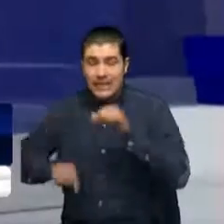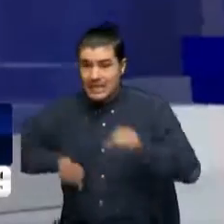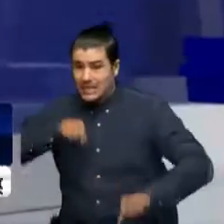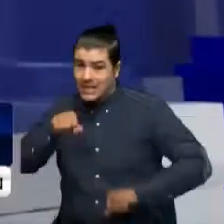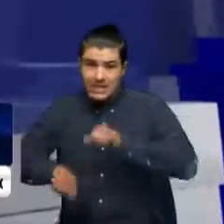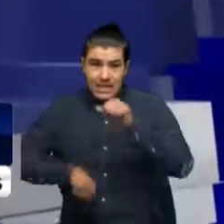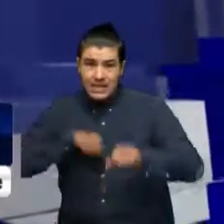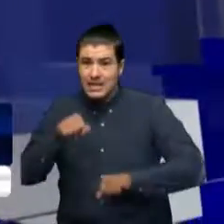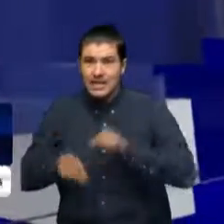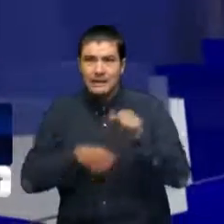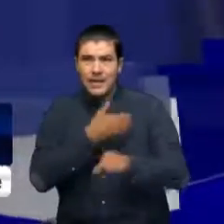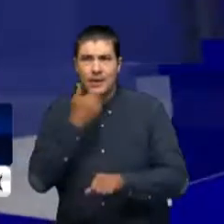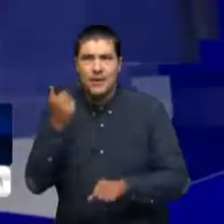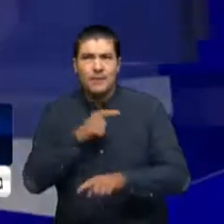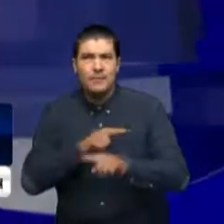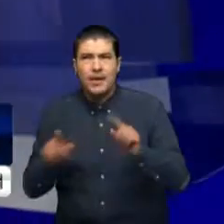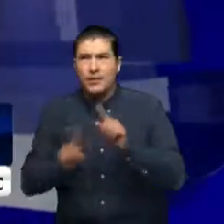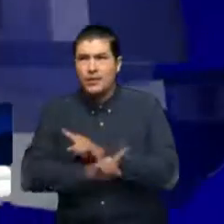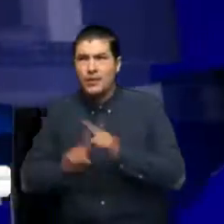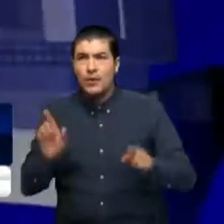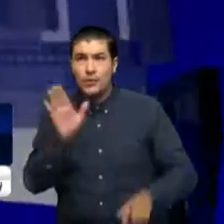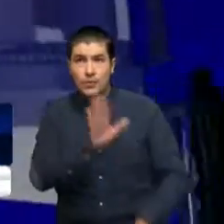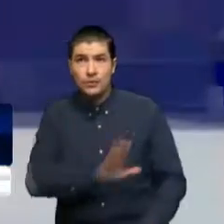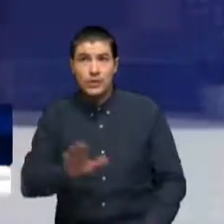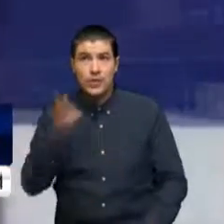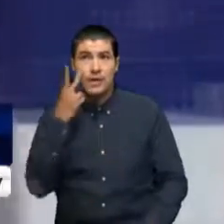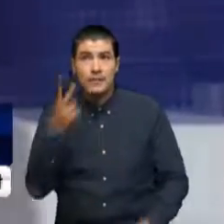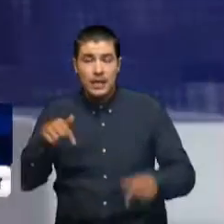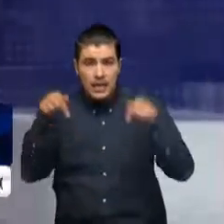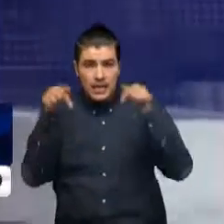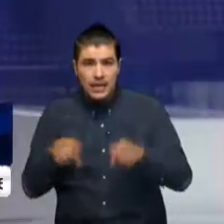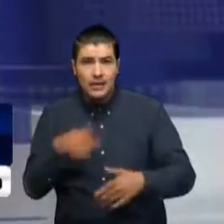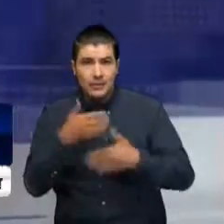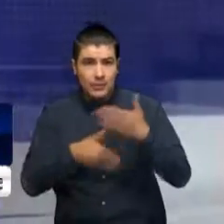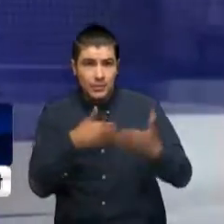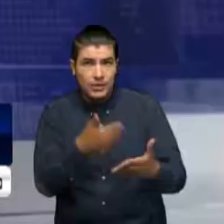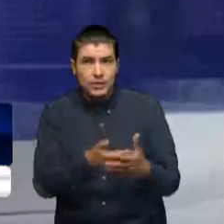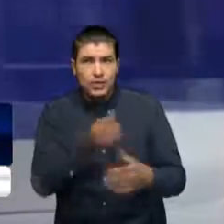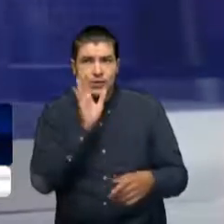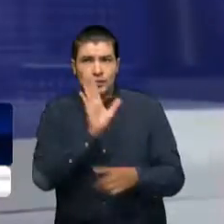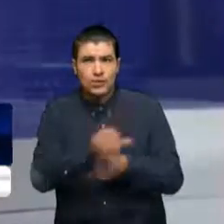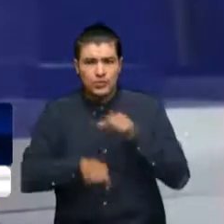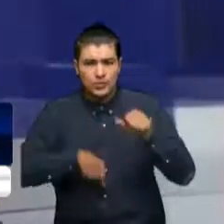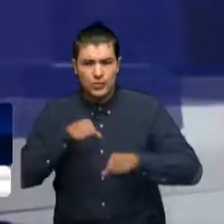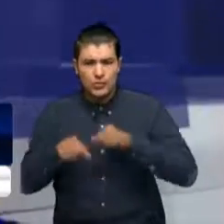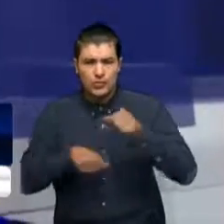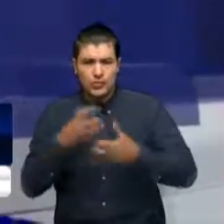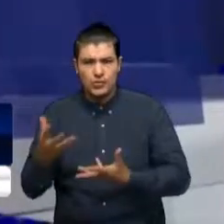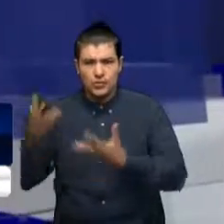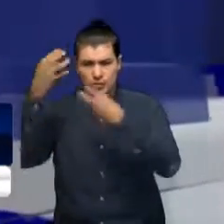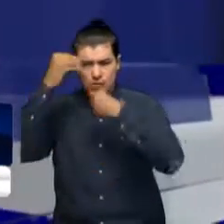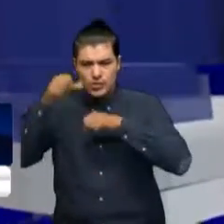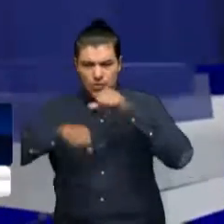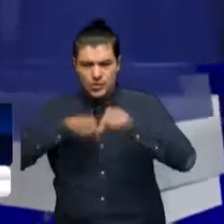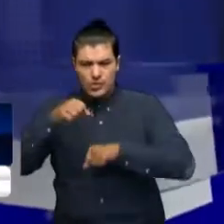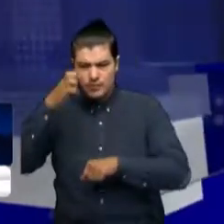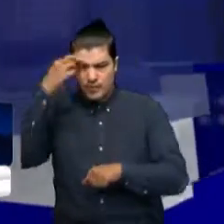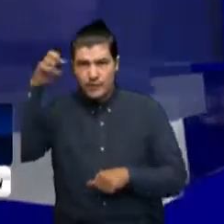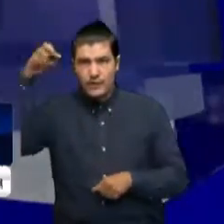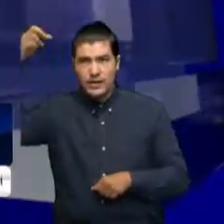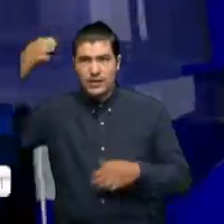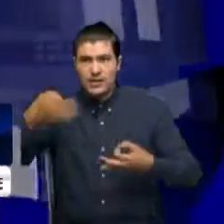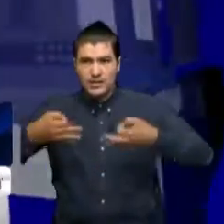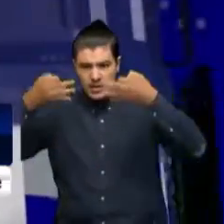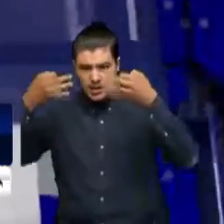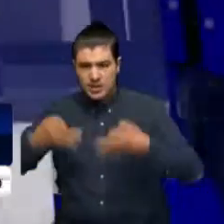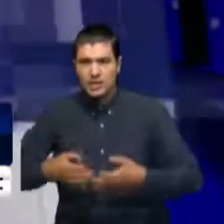la sentada es mejor, pero no. Lo que ven ustedes acá en este momento, un corredor con la fundamentación de un ciclista